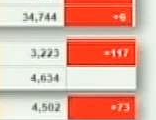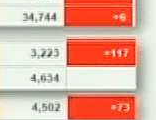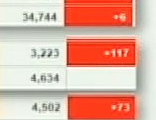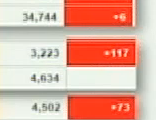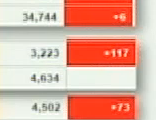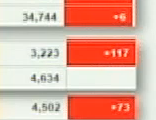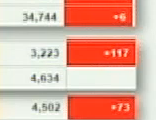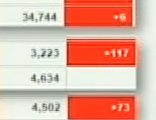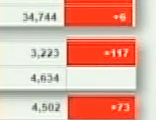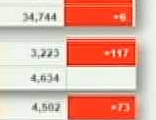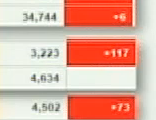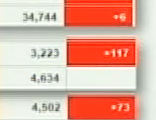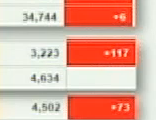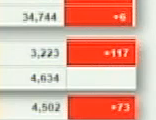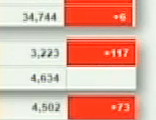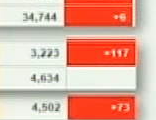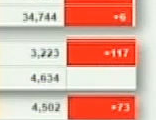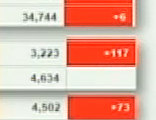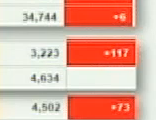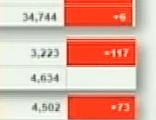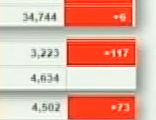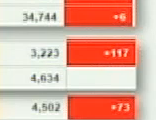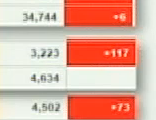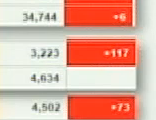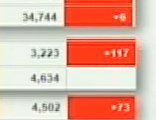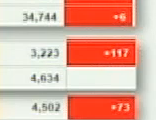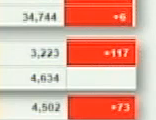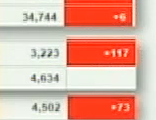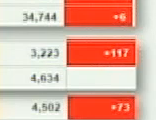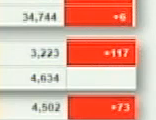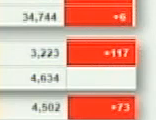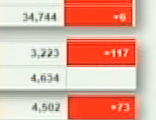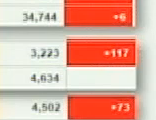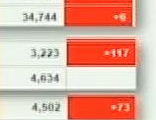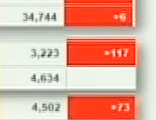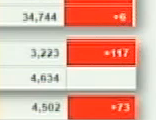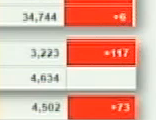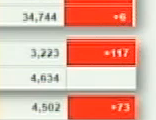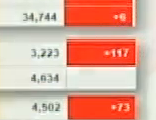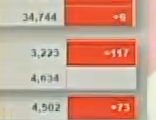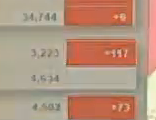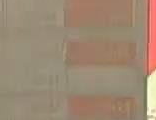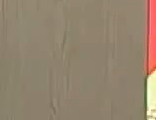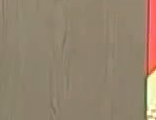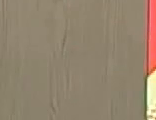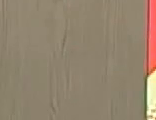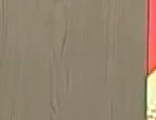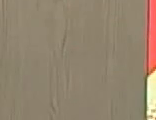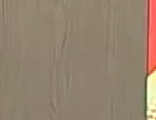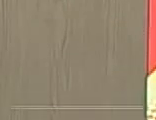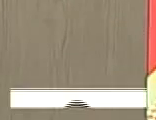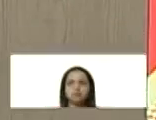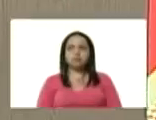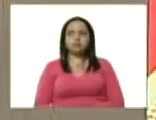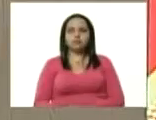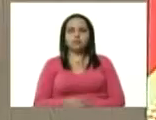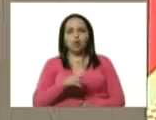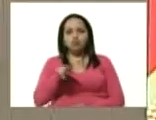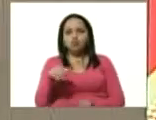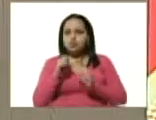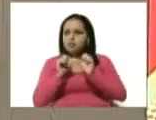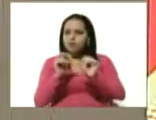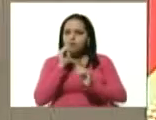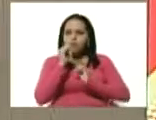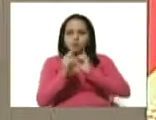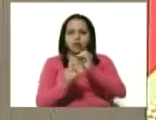y Ecuador en el puesto 28. Bueno, seguimos nosotros informando. Estos son los casos